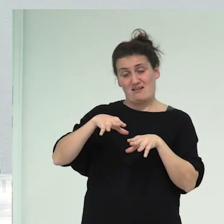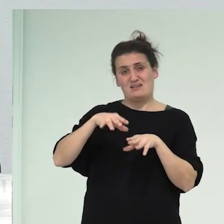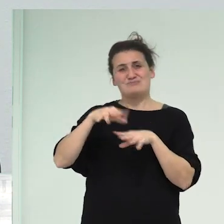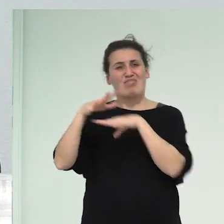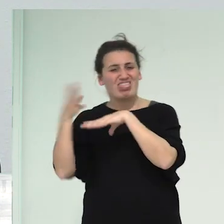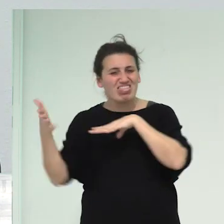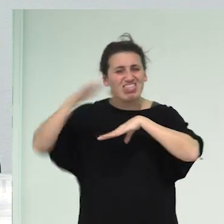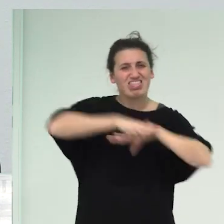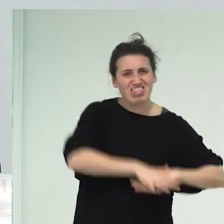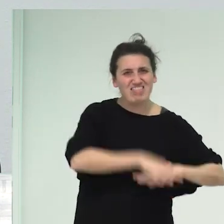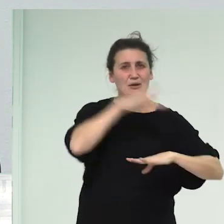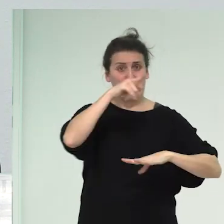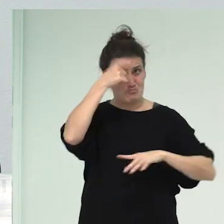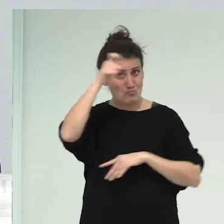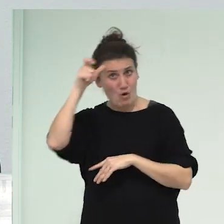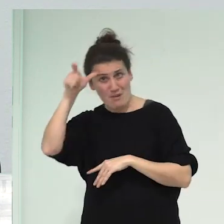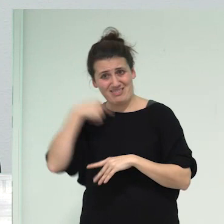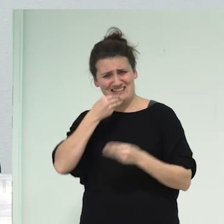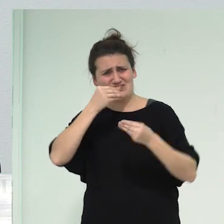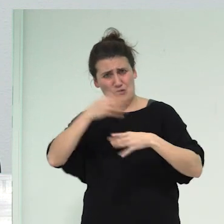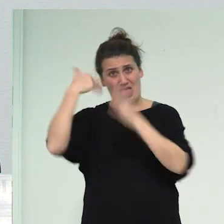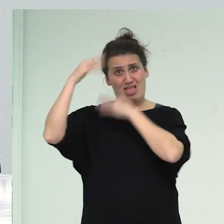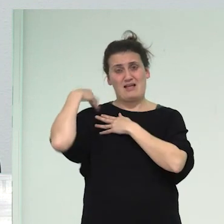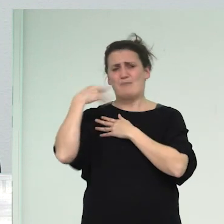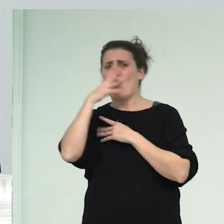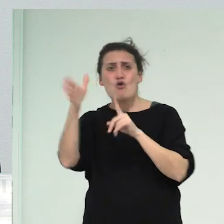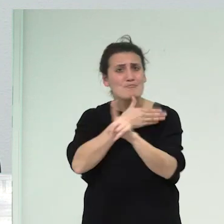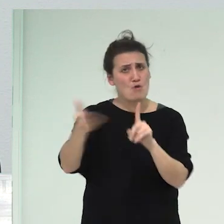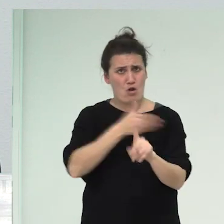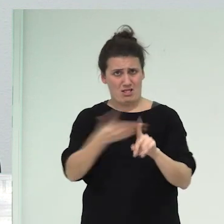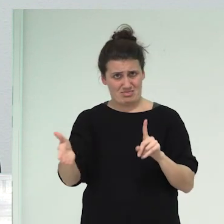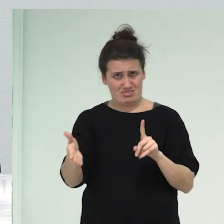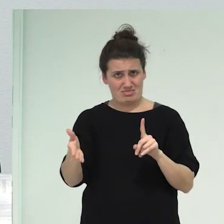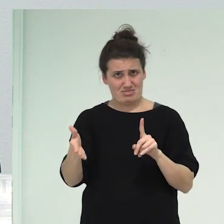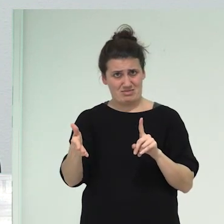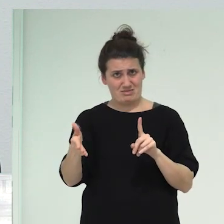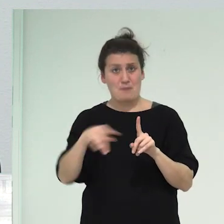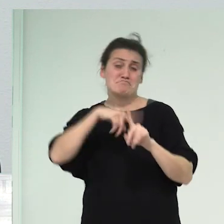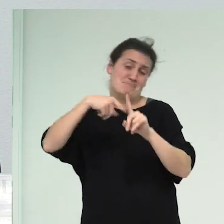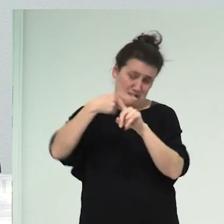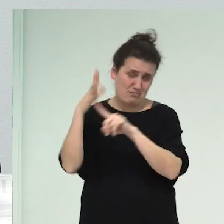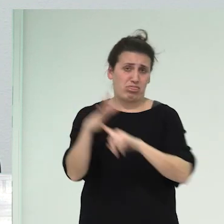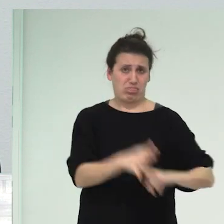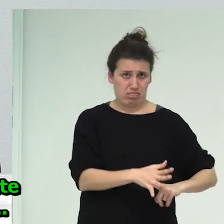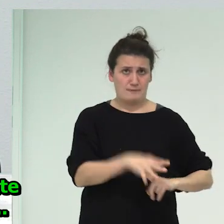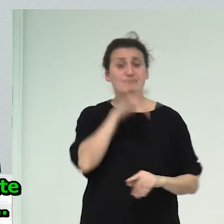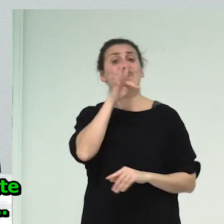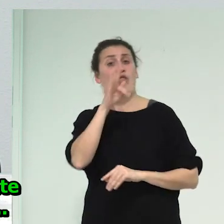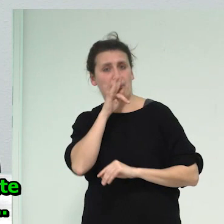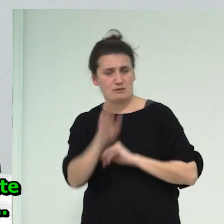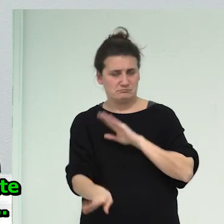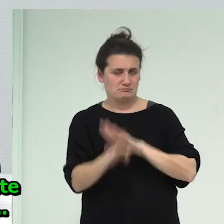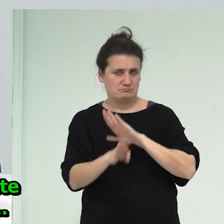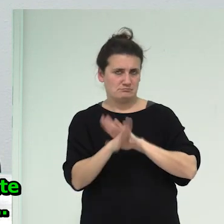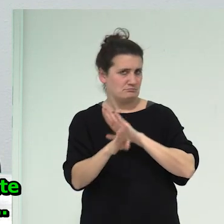las poblaciones históricamente violentadas y menospreciadas lo siguen siendo, y